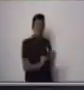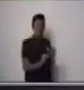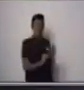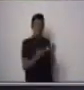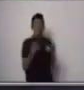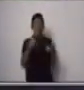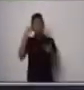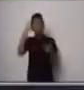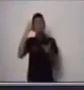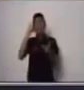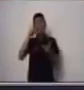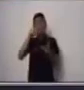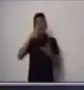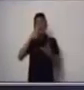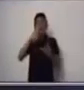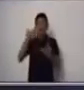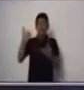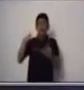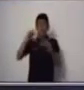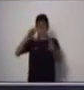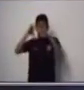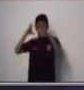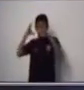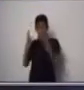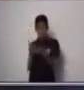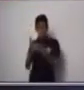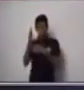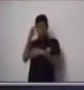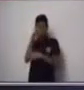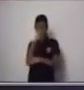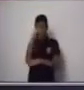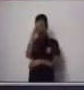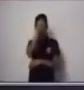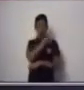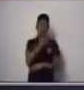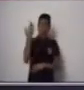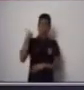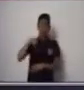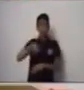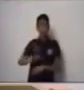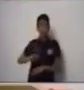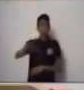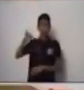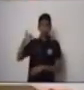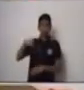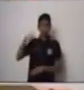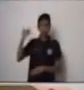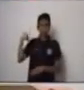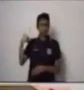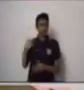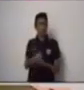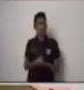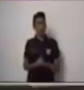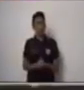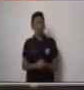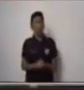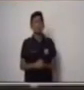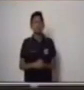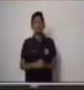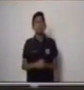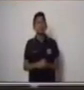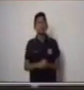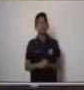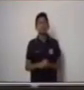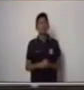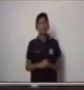que existió acá en nuestro planeta. acá en Guatemala también existieron estas especies.